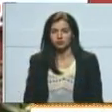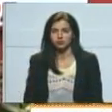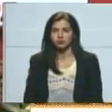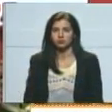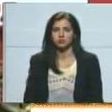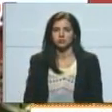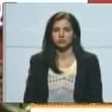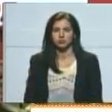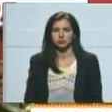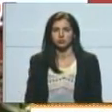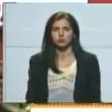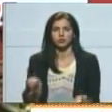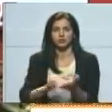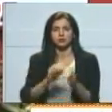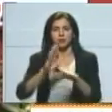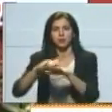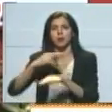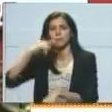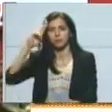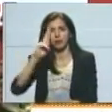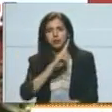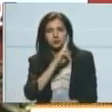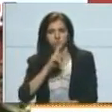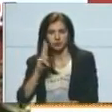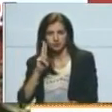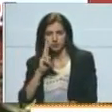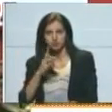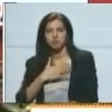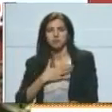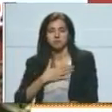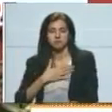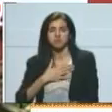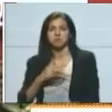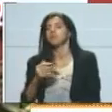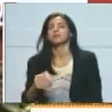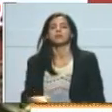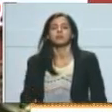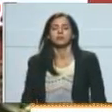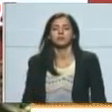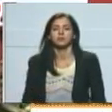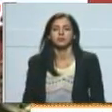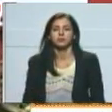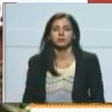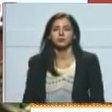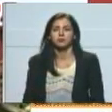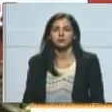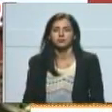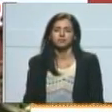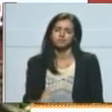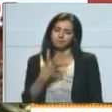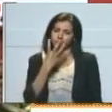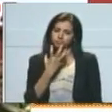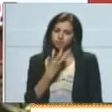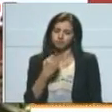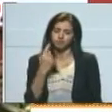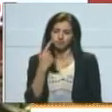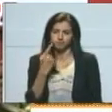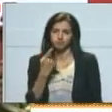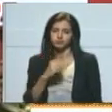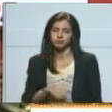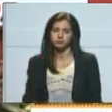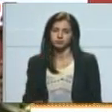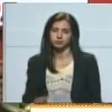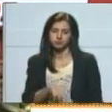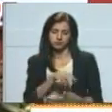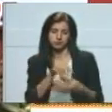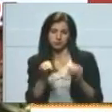Yo vuelvo a hacer un llamado a los padres y madres. A mí me acaban de pasar. No le da tristeza. Pero aquí está.